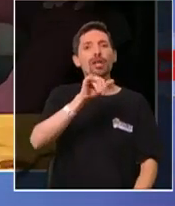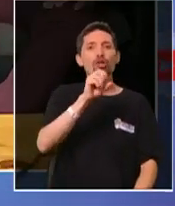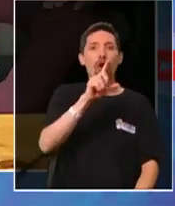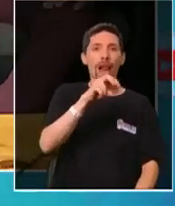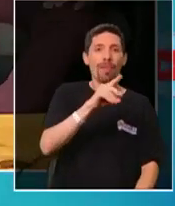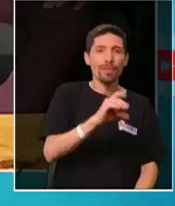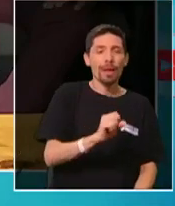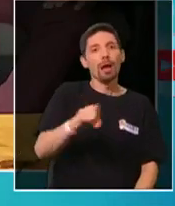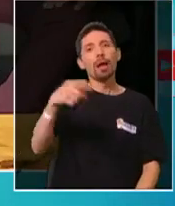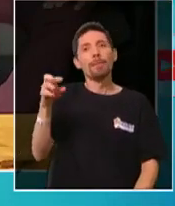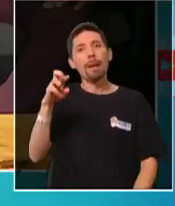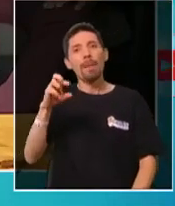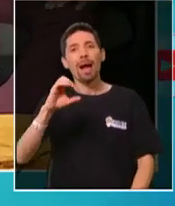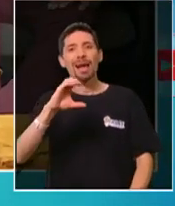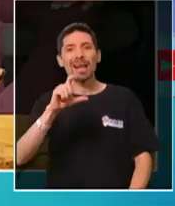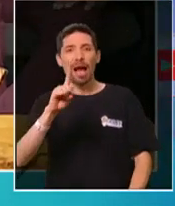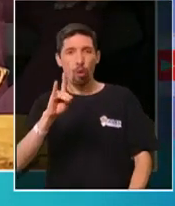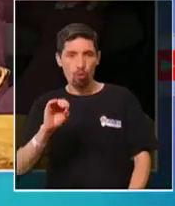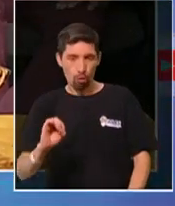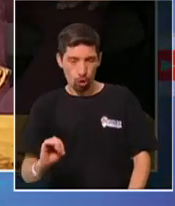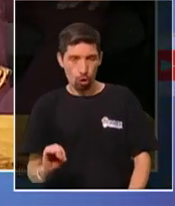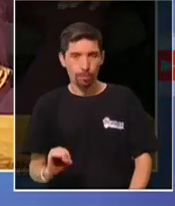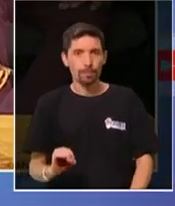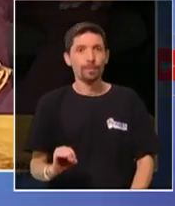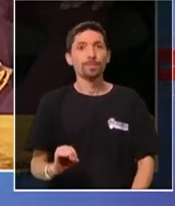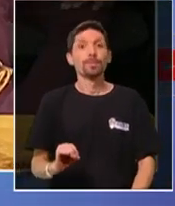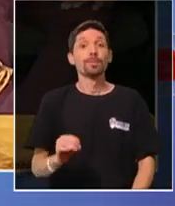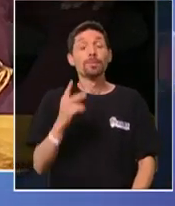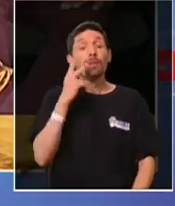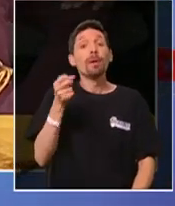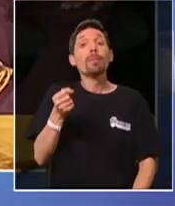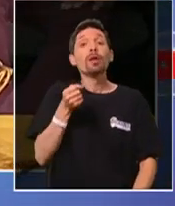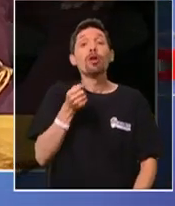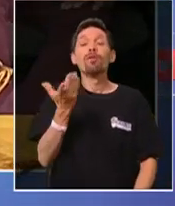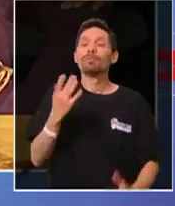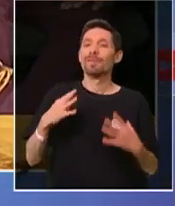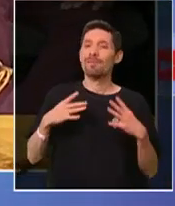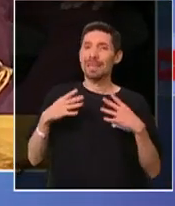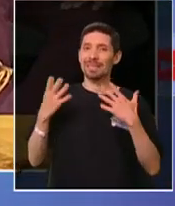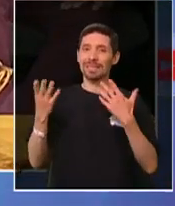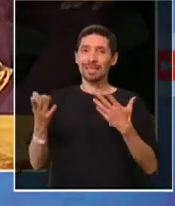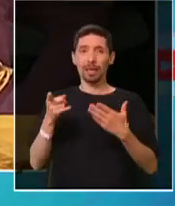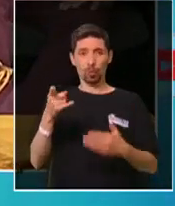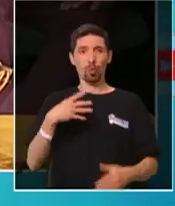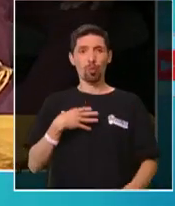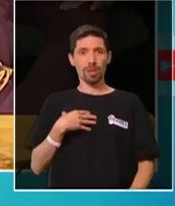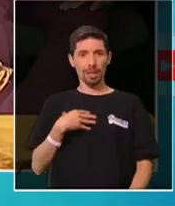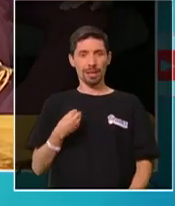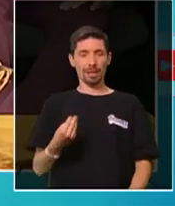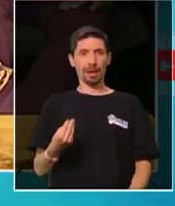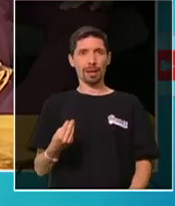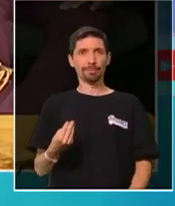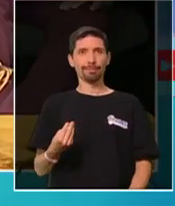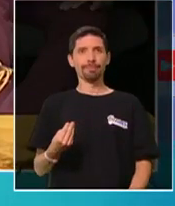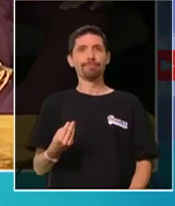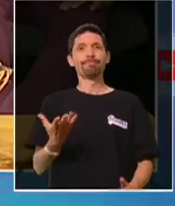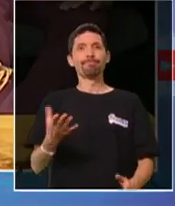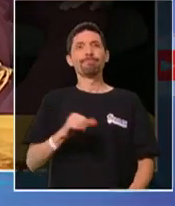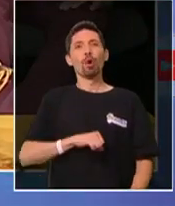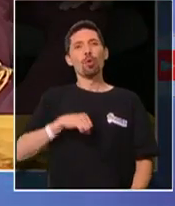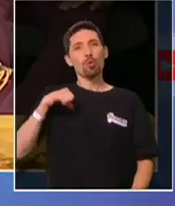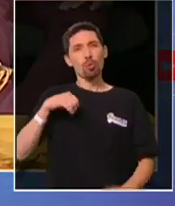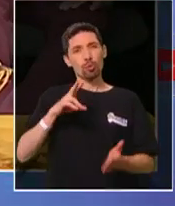papá, Claudio González. Claudio, te veo ahí con el micrófono. Primero, felicitarte por tu hija. La verdad es que es un